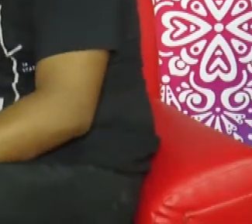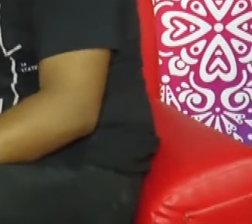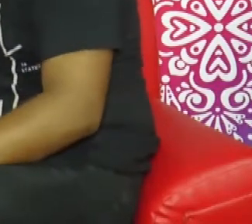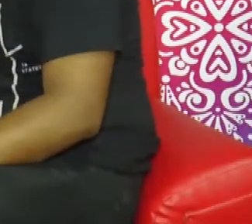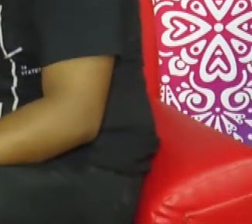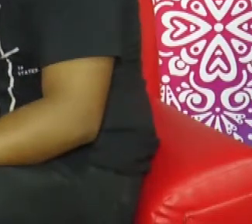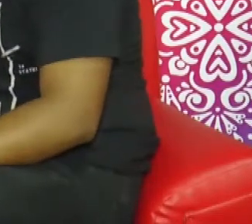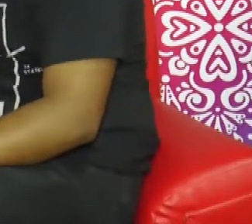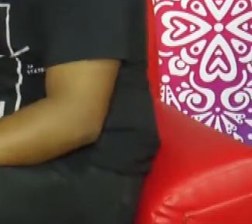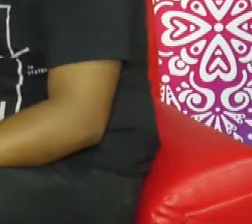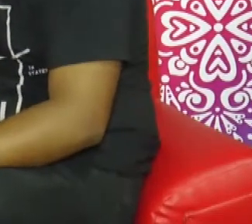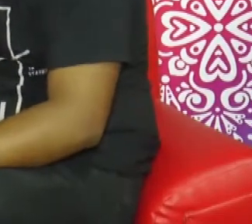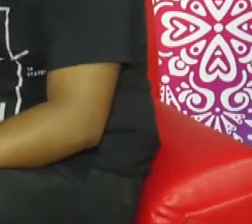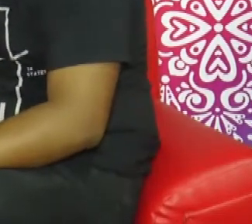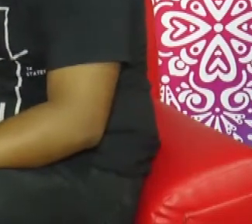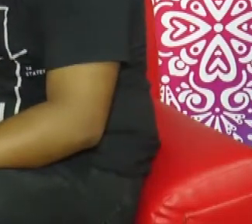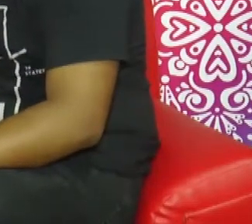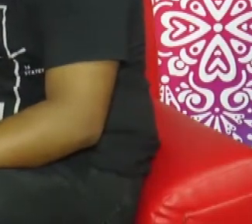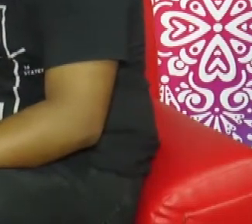barranqueño,